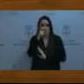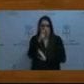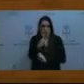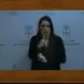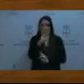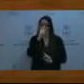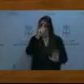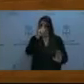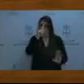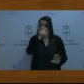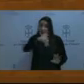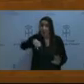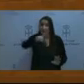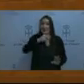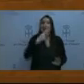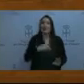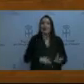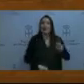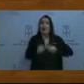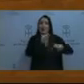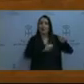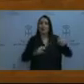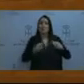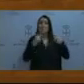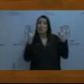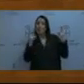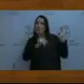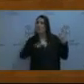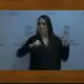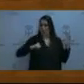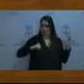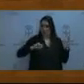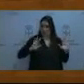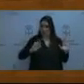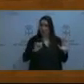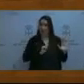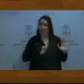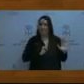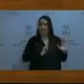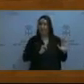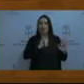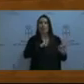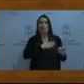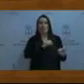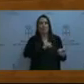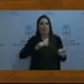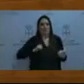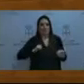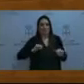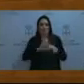recuerdo que son asociaciones público-privadas con personalidad propia independientes de la